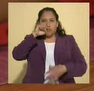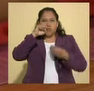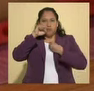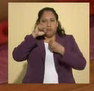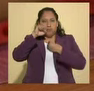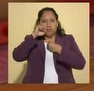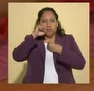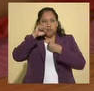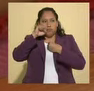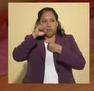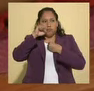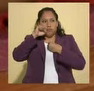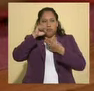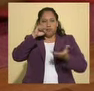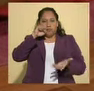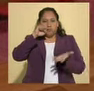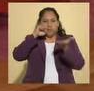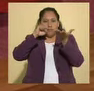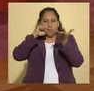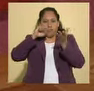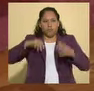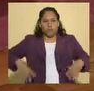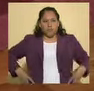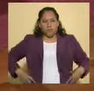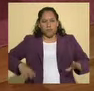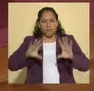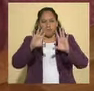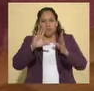Y cuando levanto mi cadera, exhalo.